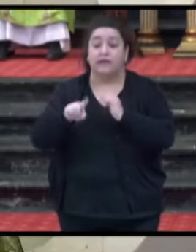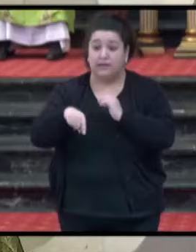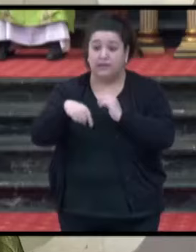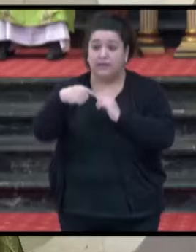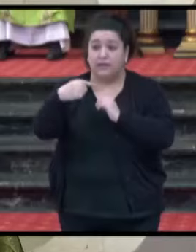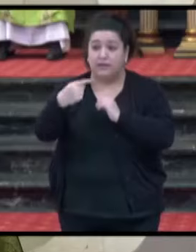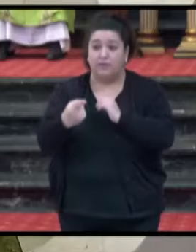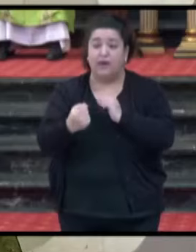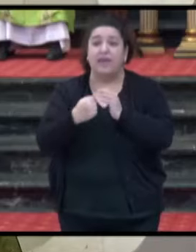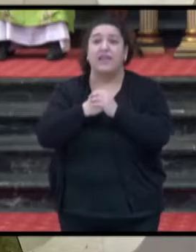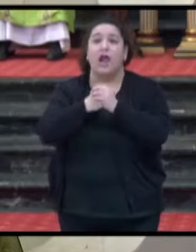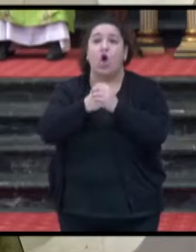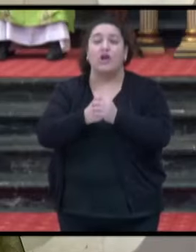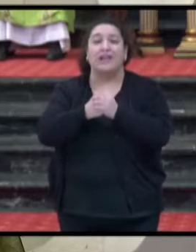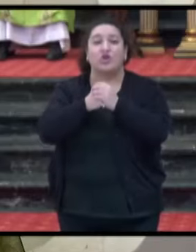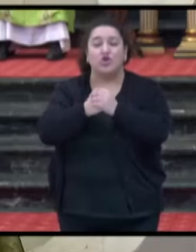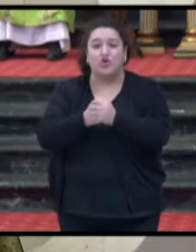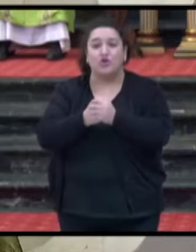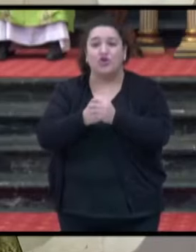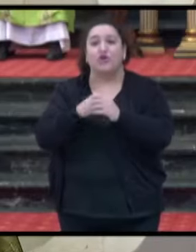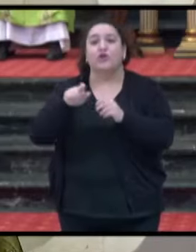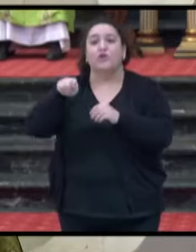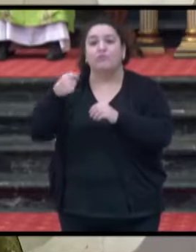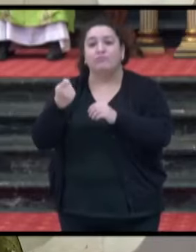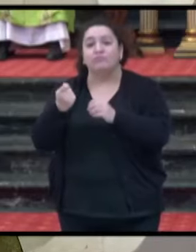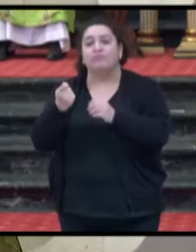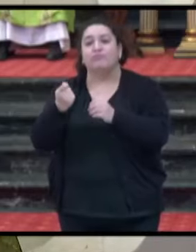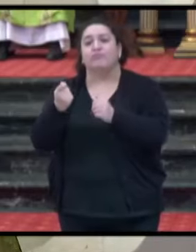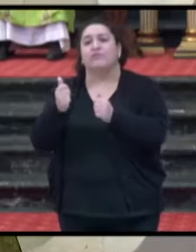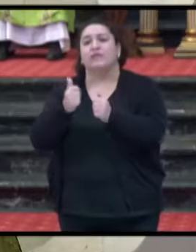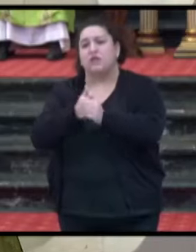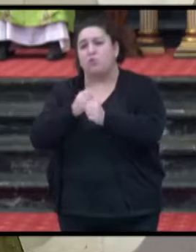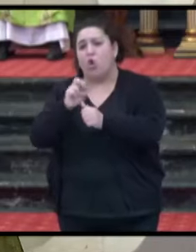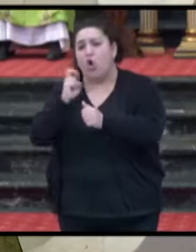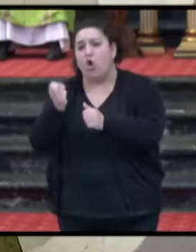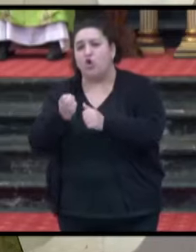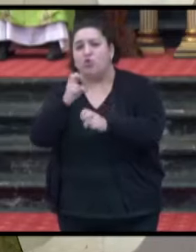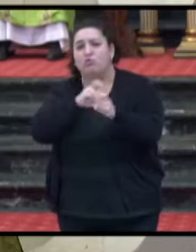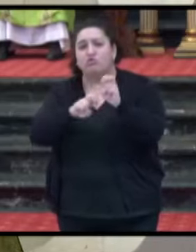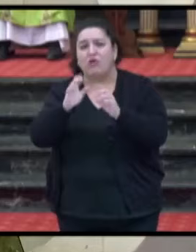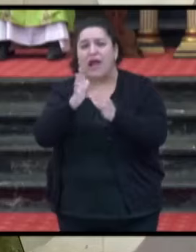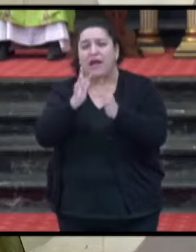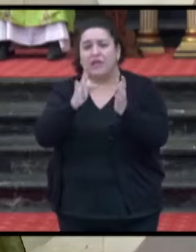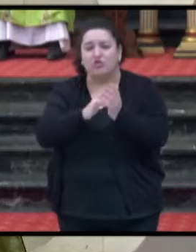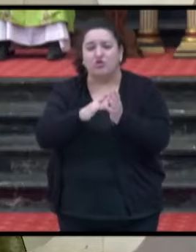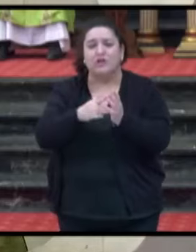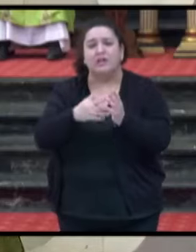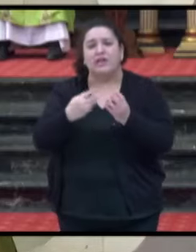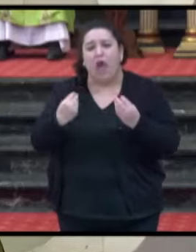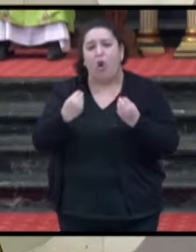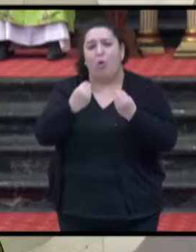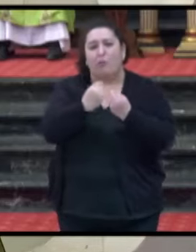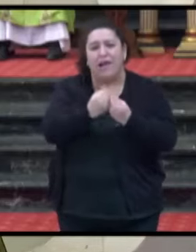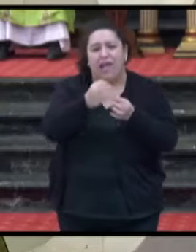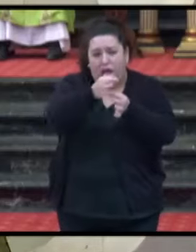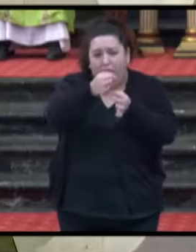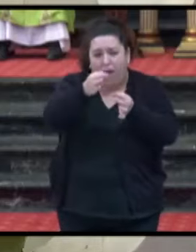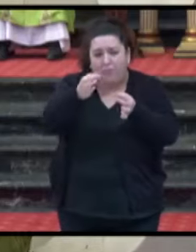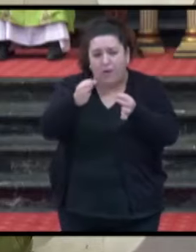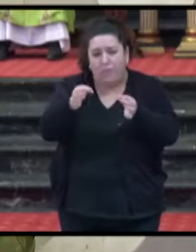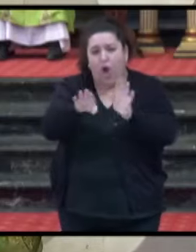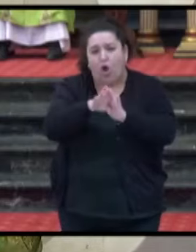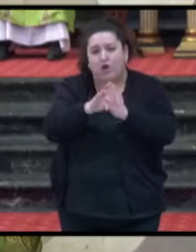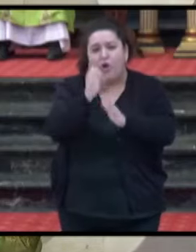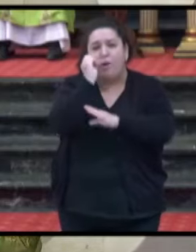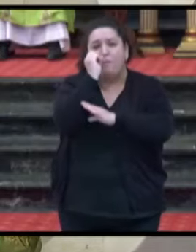de la oración van a buscarlo y y ya pues van a otro pueblo a predicar a lo mismo